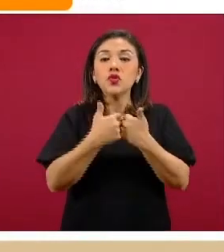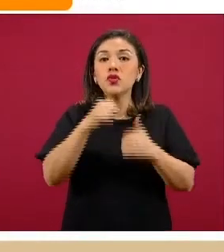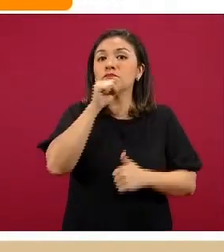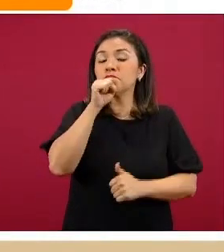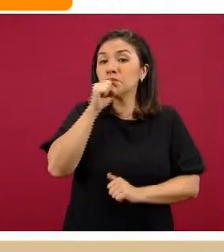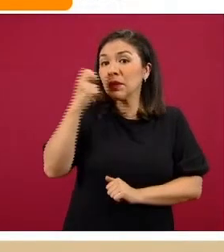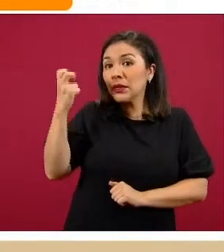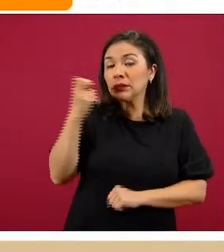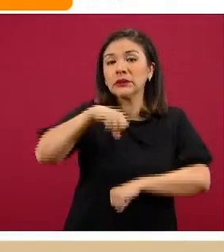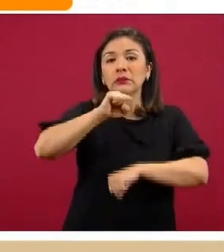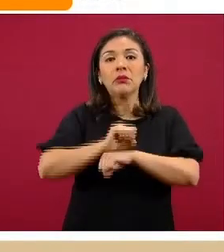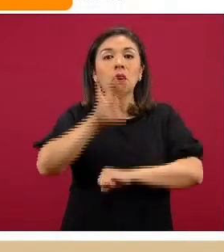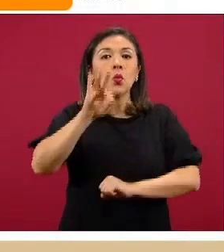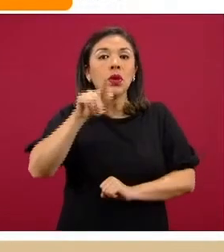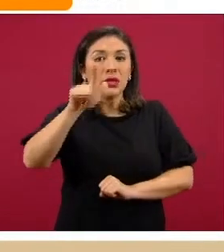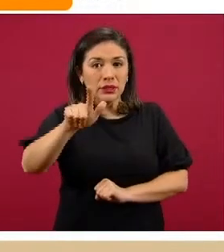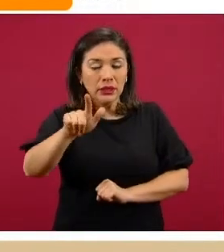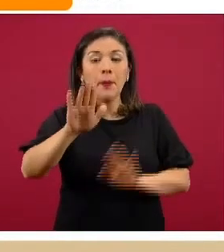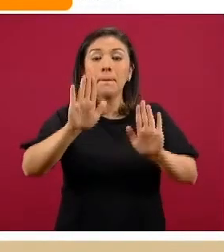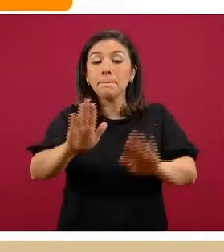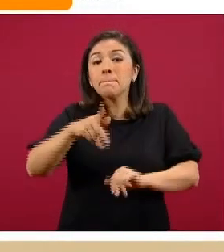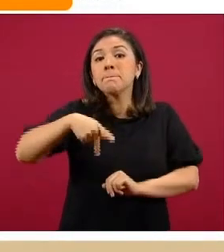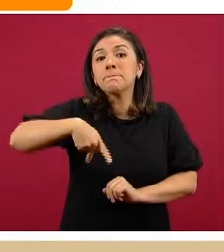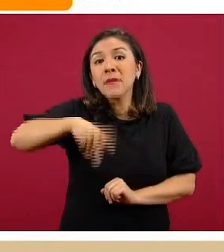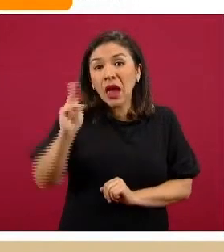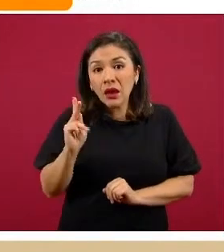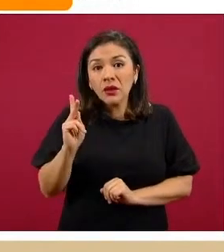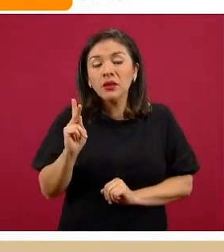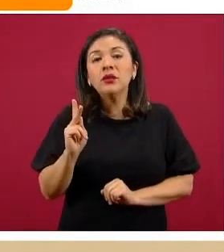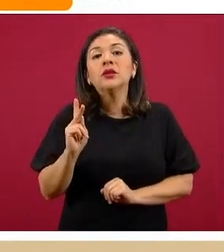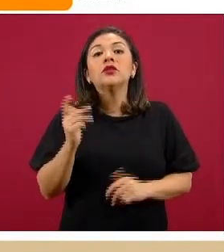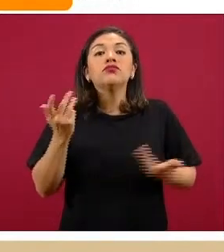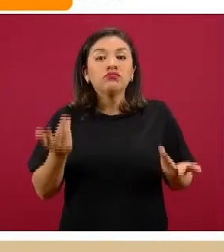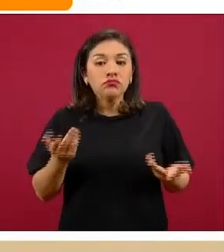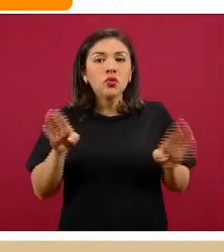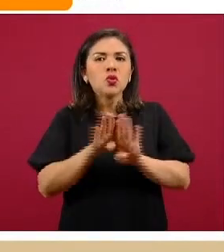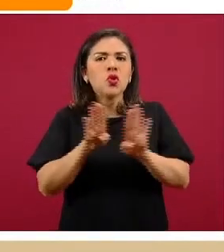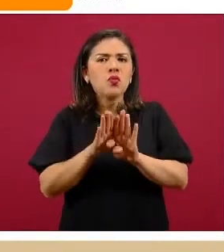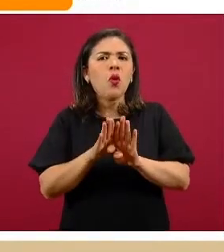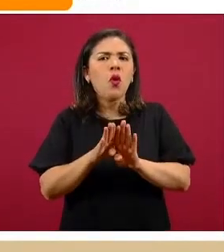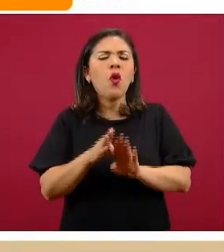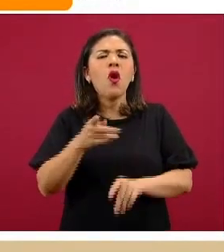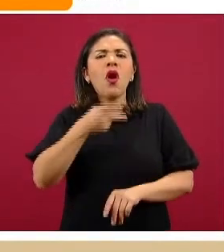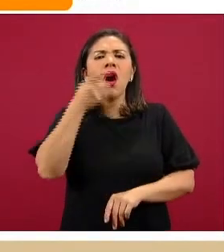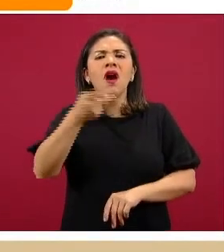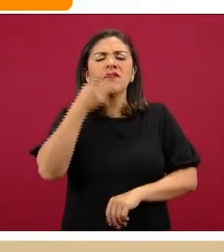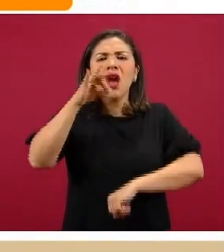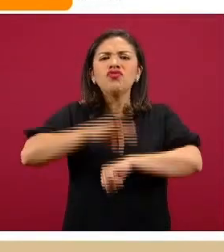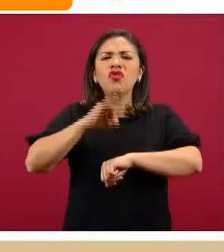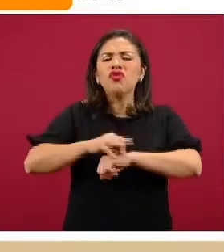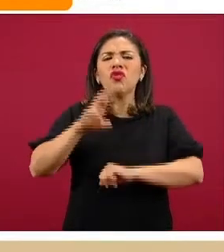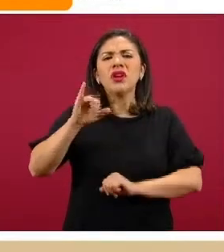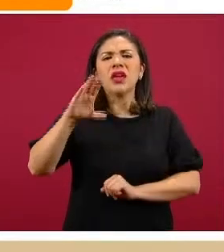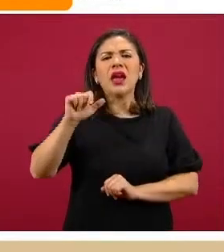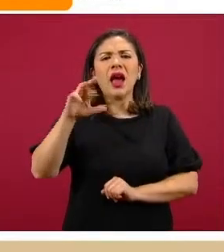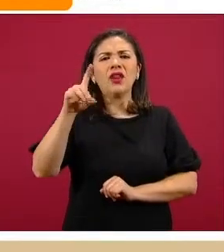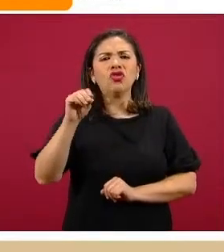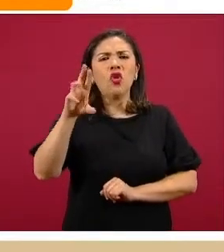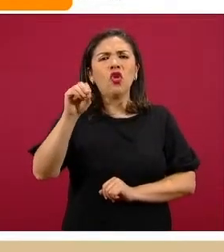la semana 47. Sin embargo, como lo comentó el doctor Ricardo Cortés el viernes